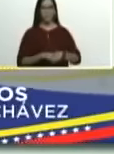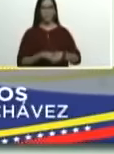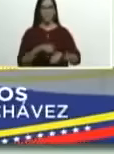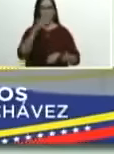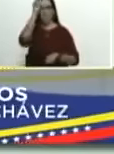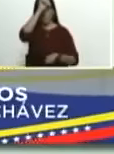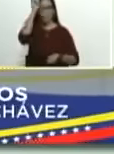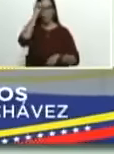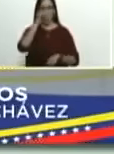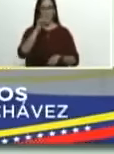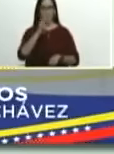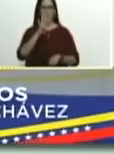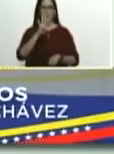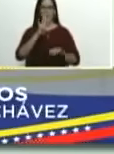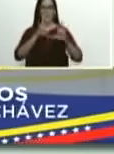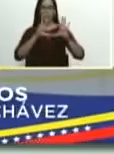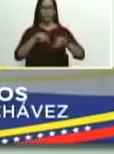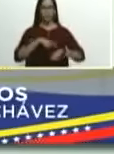Domingo 48 horas.